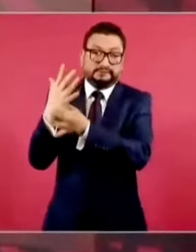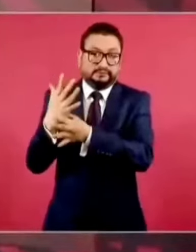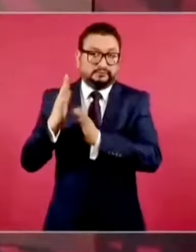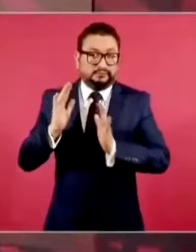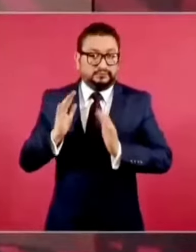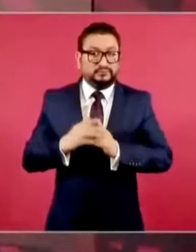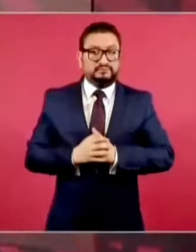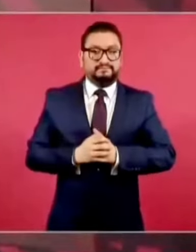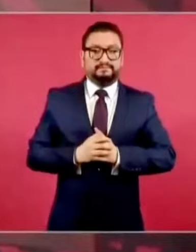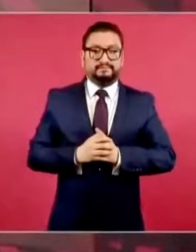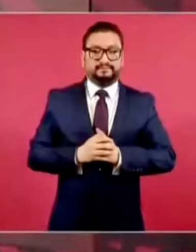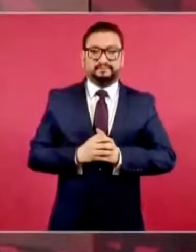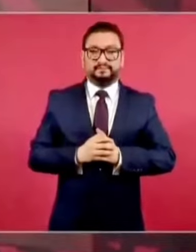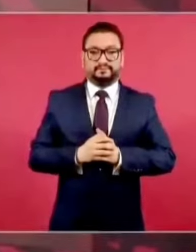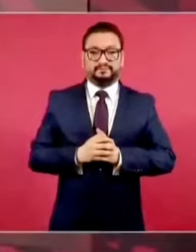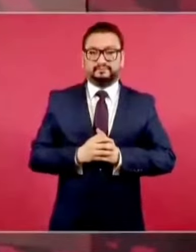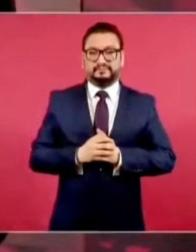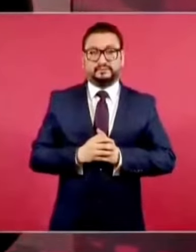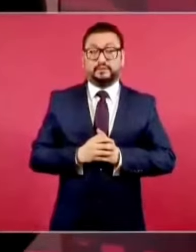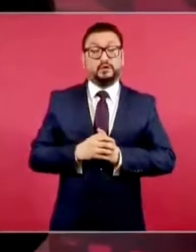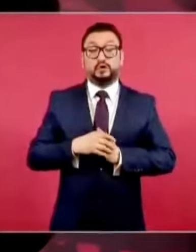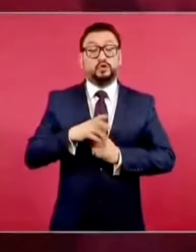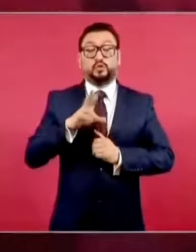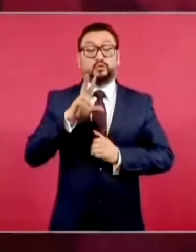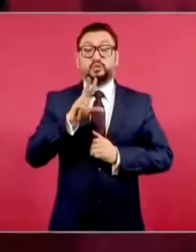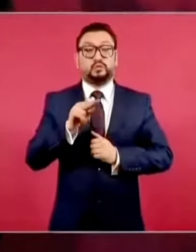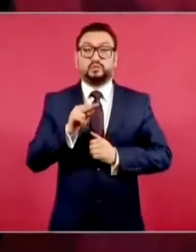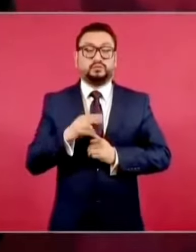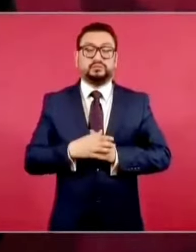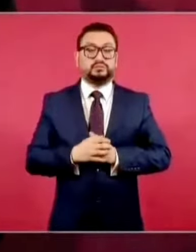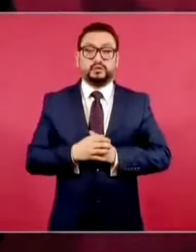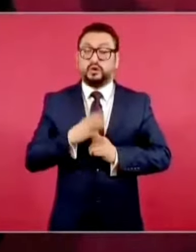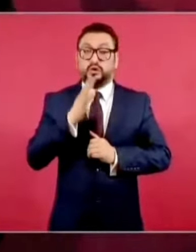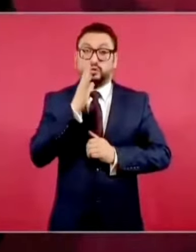expertos no está bien